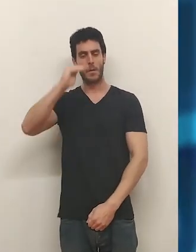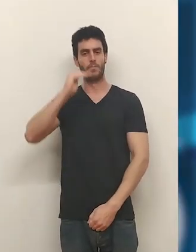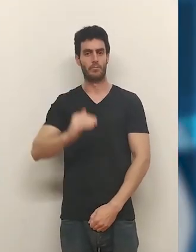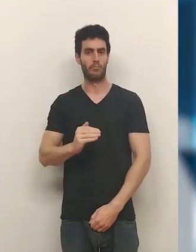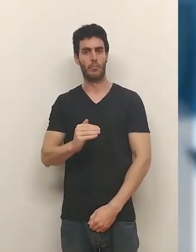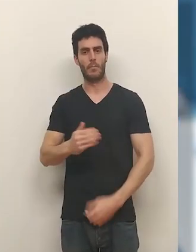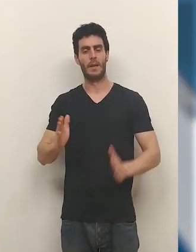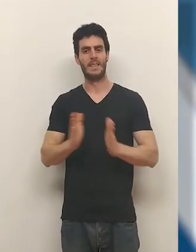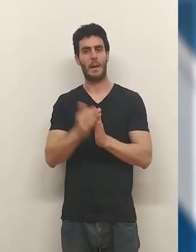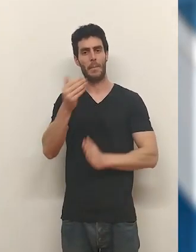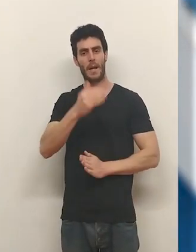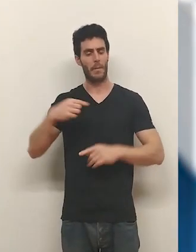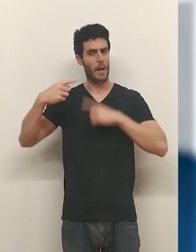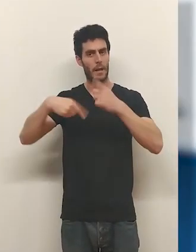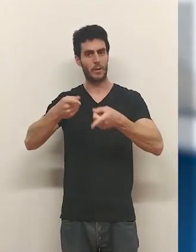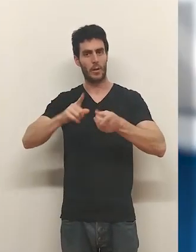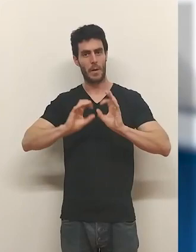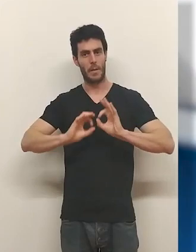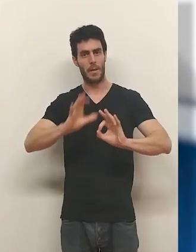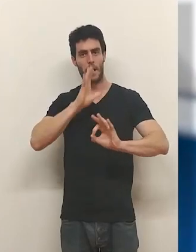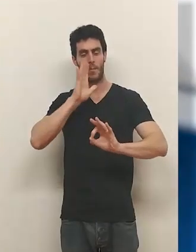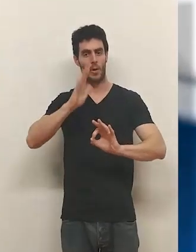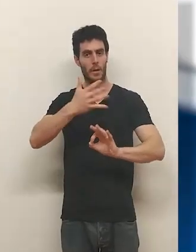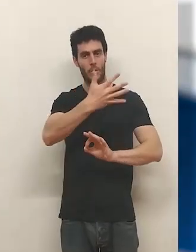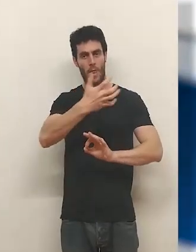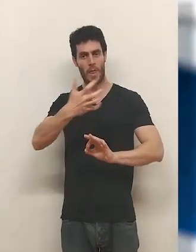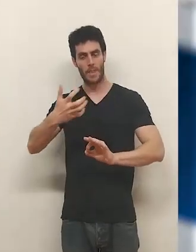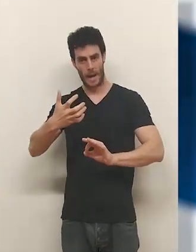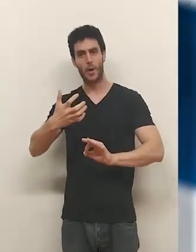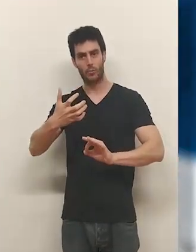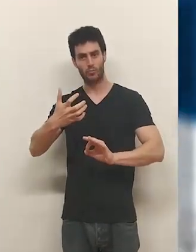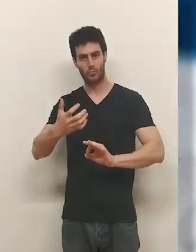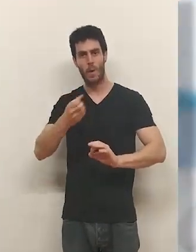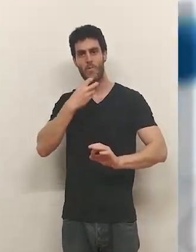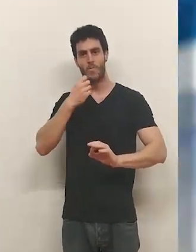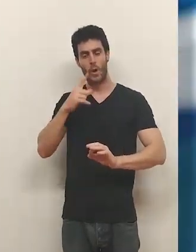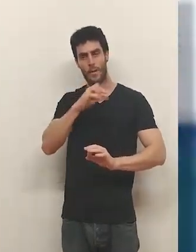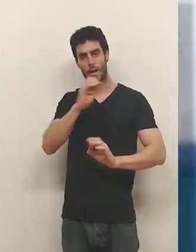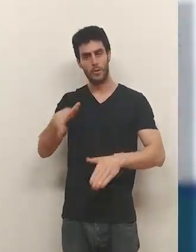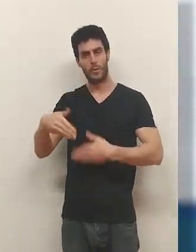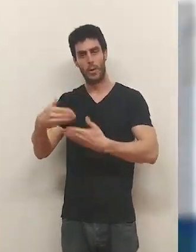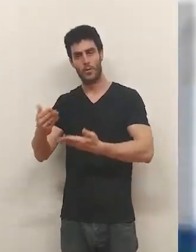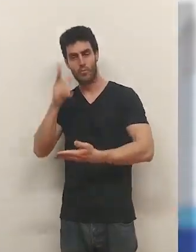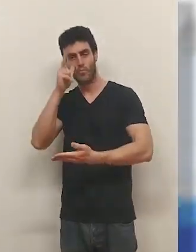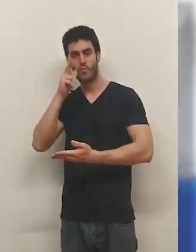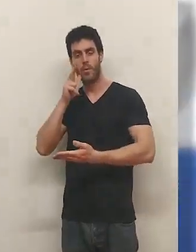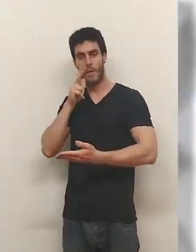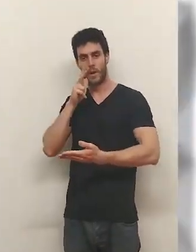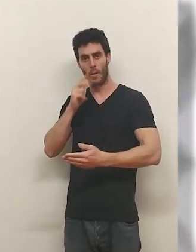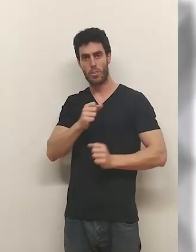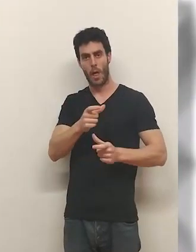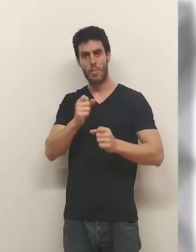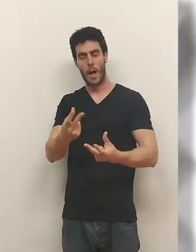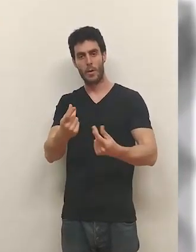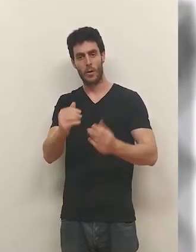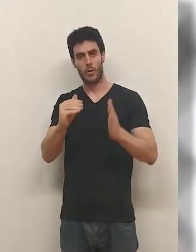Será un San Bernabé clásico y especial por el quinto centenario de la Concesión de las Flores de Lis y los privilegios otorgados